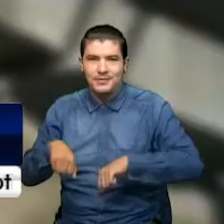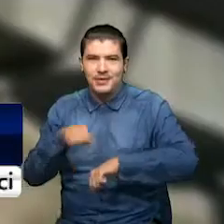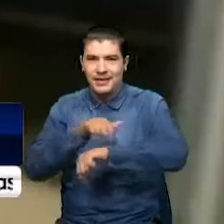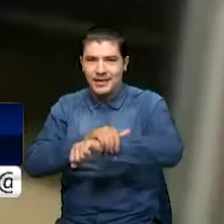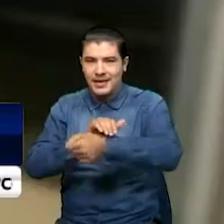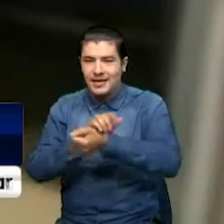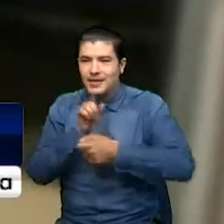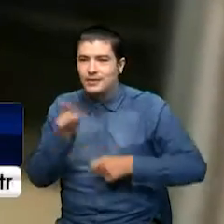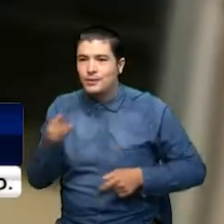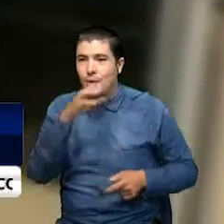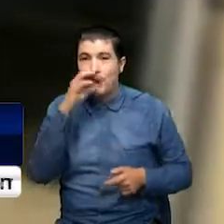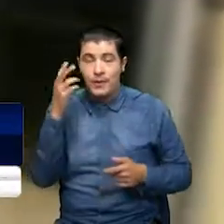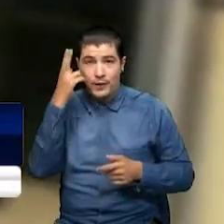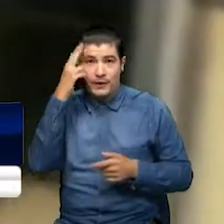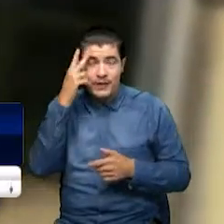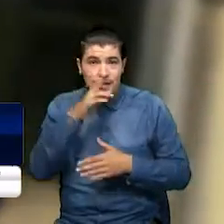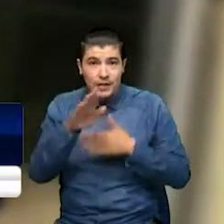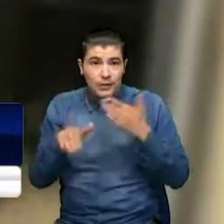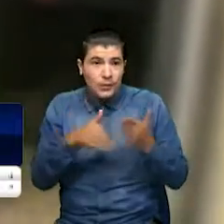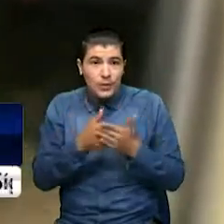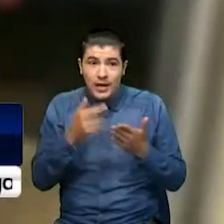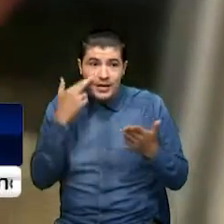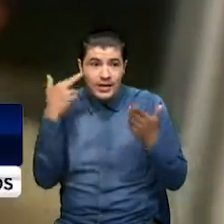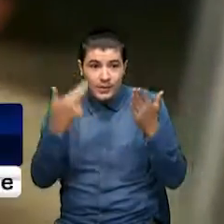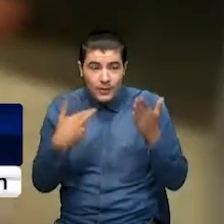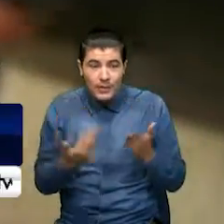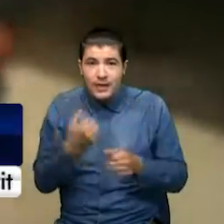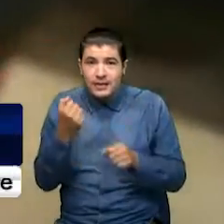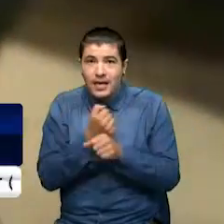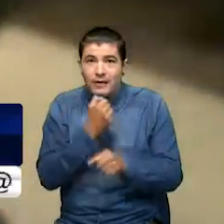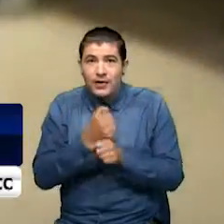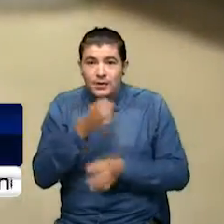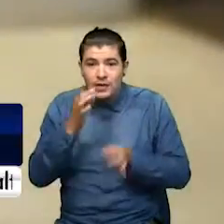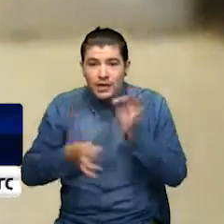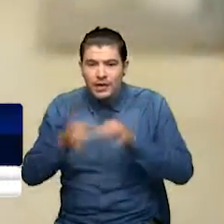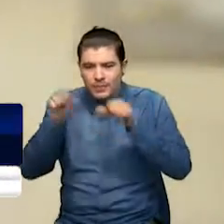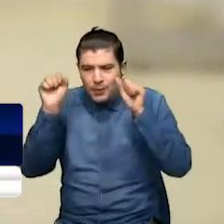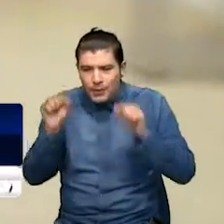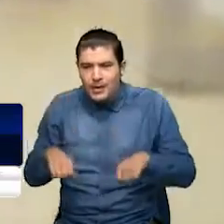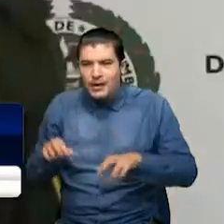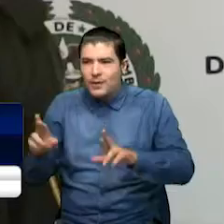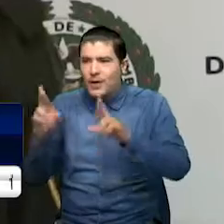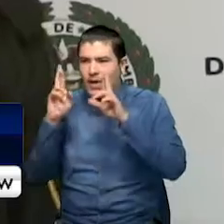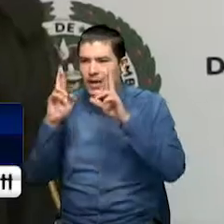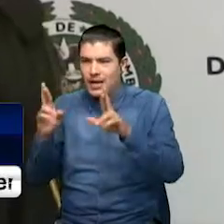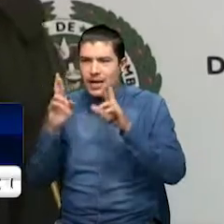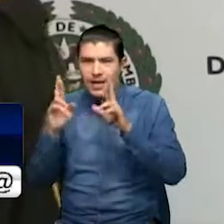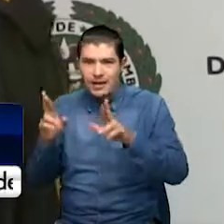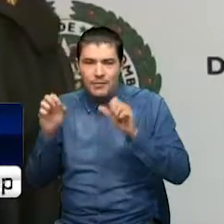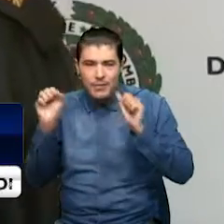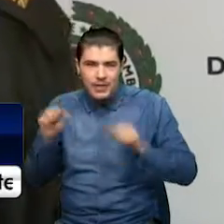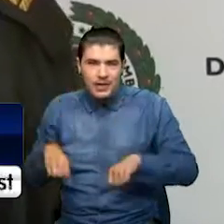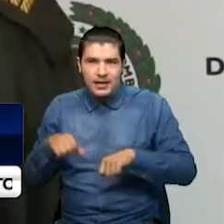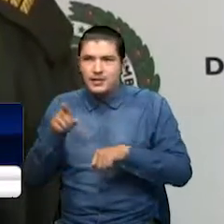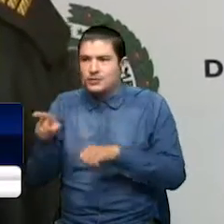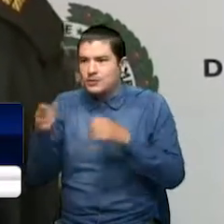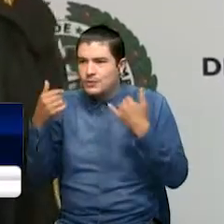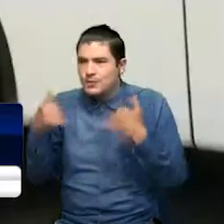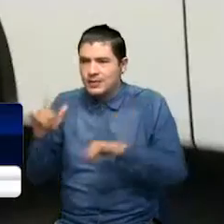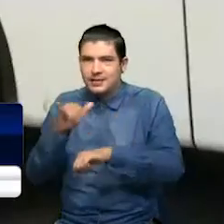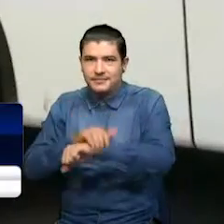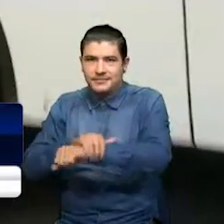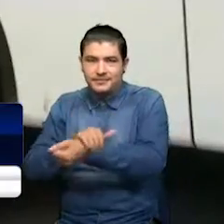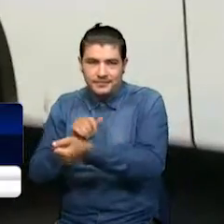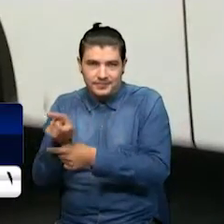del sujeto y obviamente recopilarle todo lo que tiene que ver con el trabajo judicial para, pues, ojalá le dicten medida de aseguramiento en